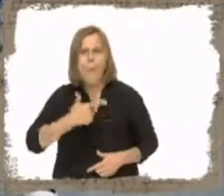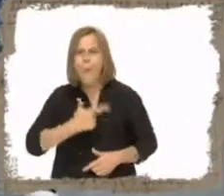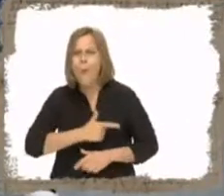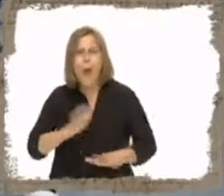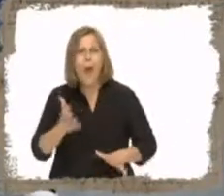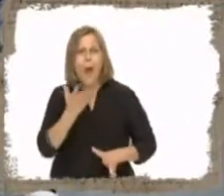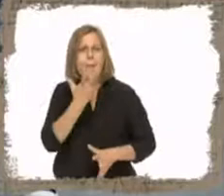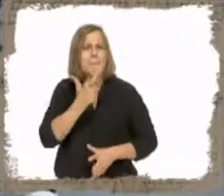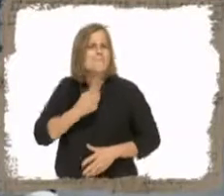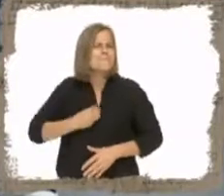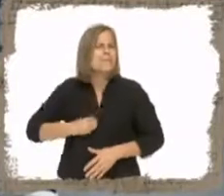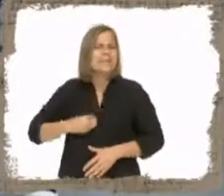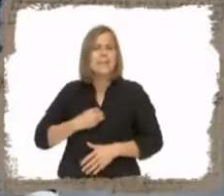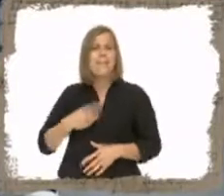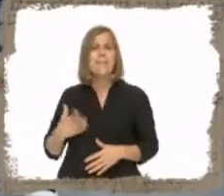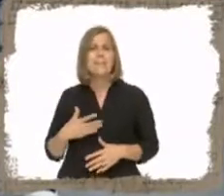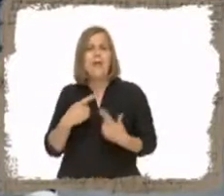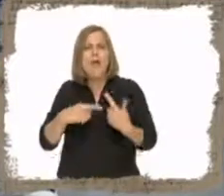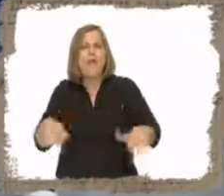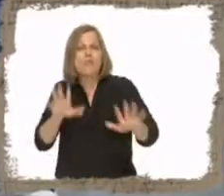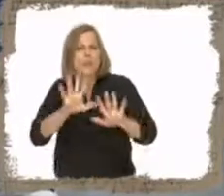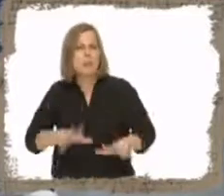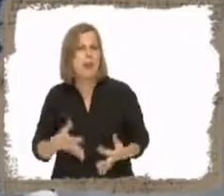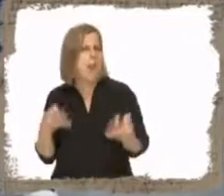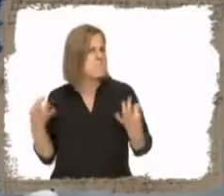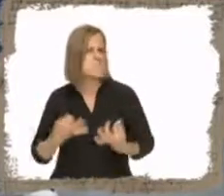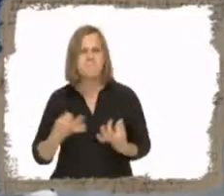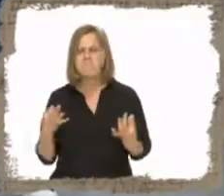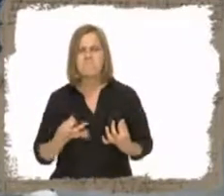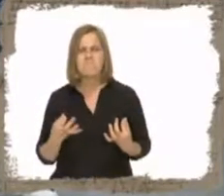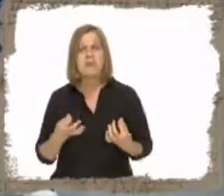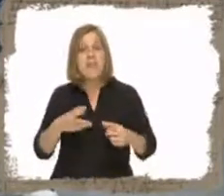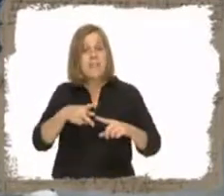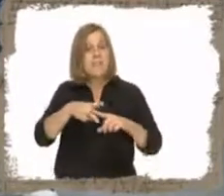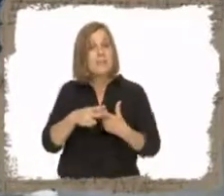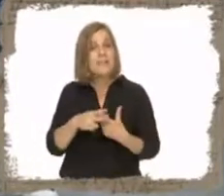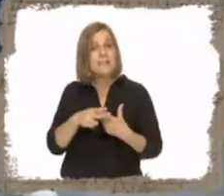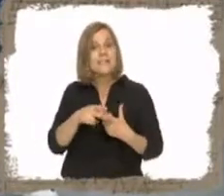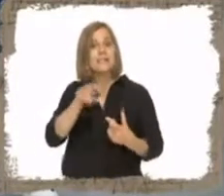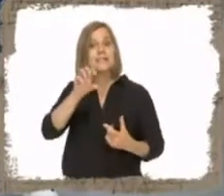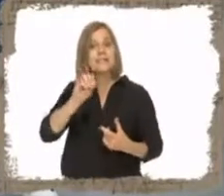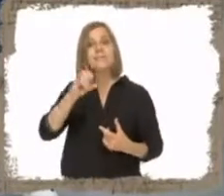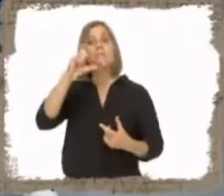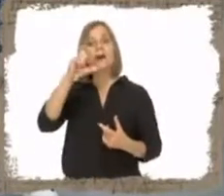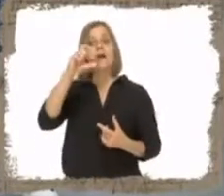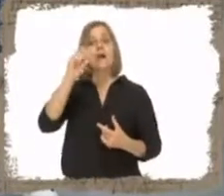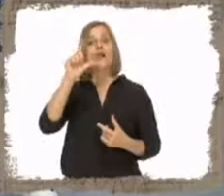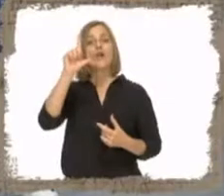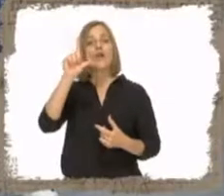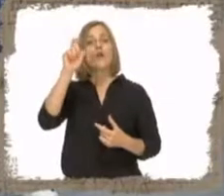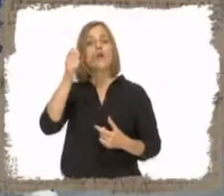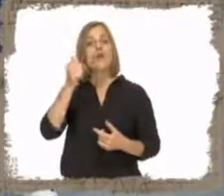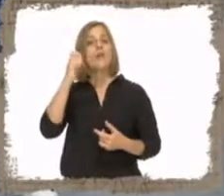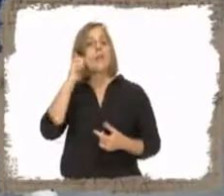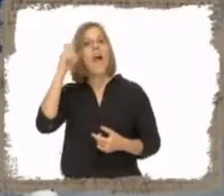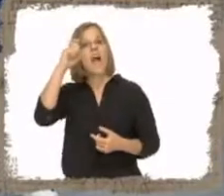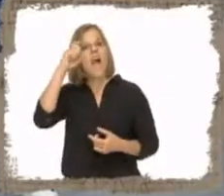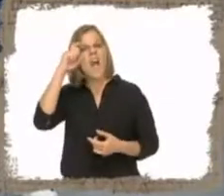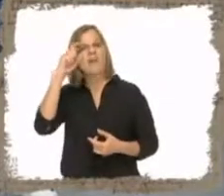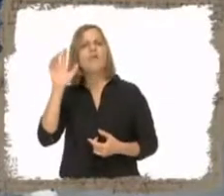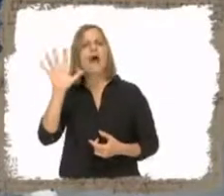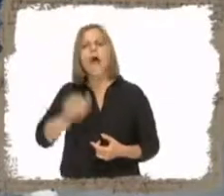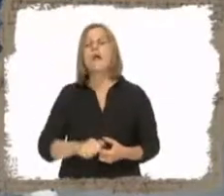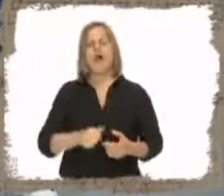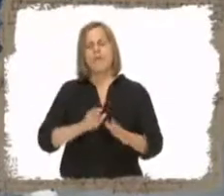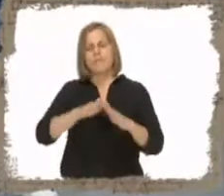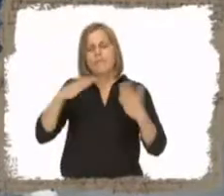genialísima que me encanta, con la cual puedes hacer cosas maravillosas. Con esa técnica, que se llama collage, puedes agarrar todos